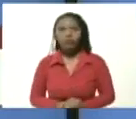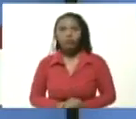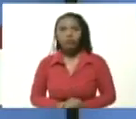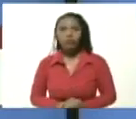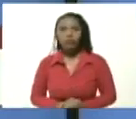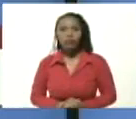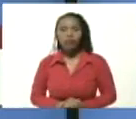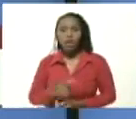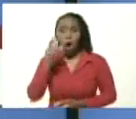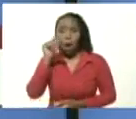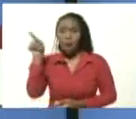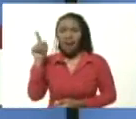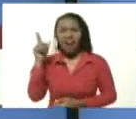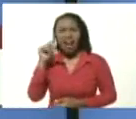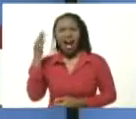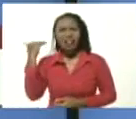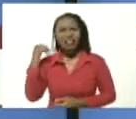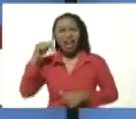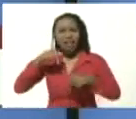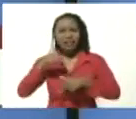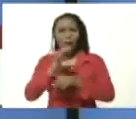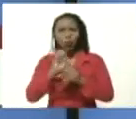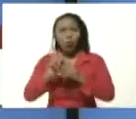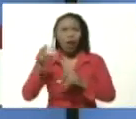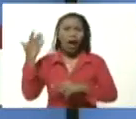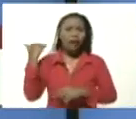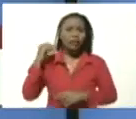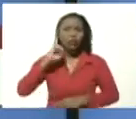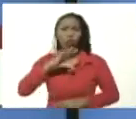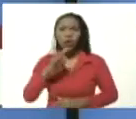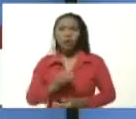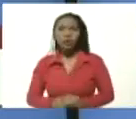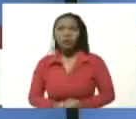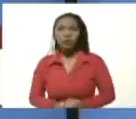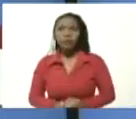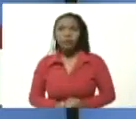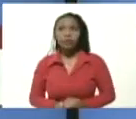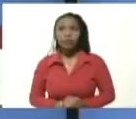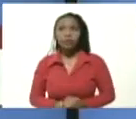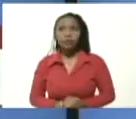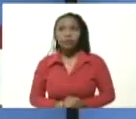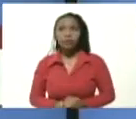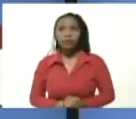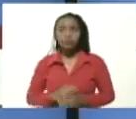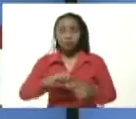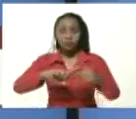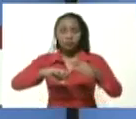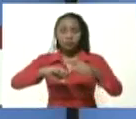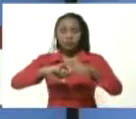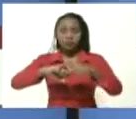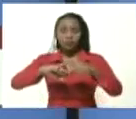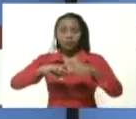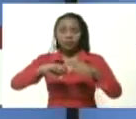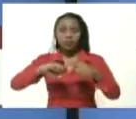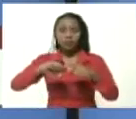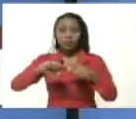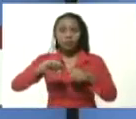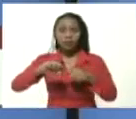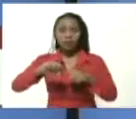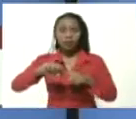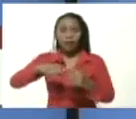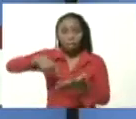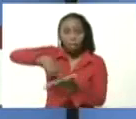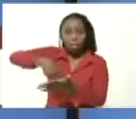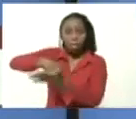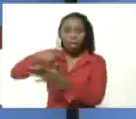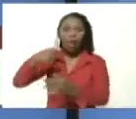Enrique Mendoza, ¿tú sabes lo que hace aquí? Con esto, ¿eh? Con esto. Entre las huellas dactilares que pone Enrique, hasta con